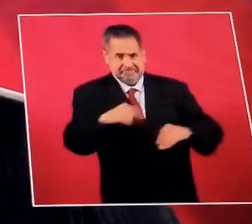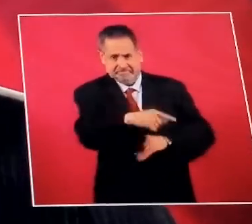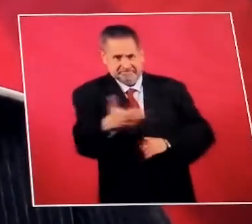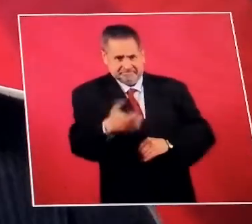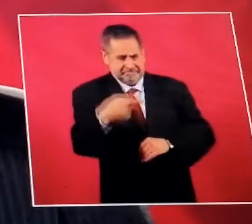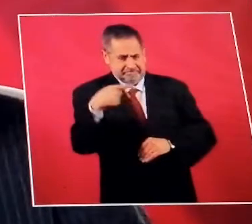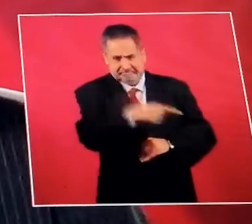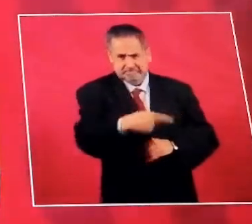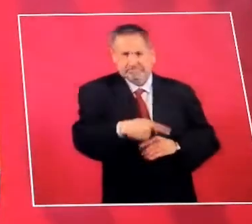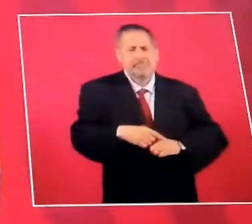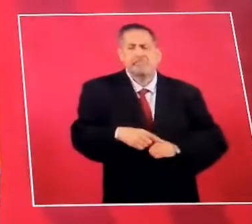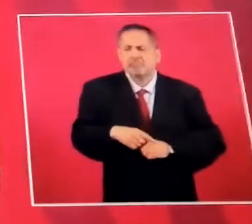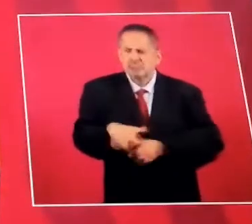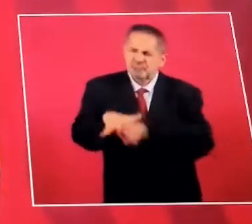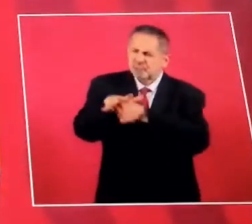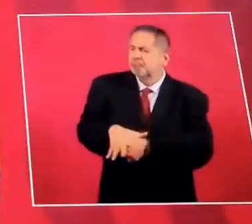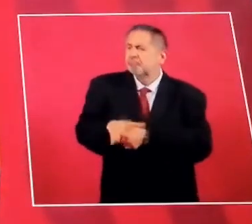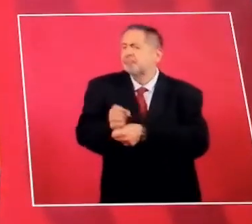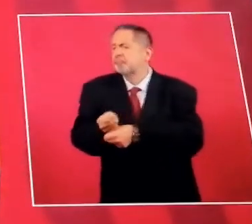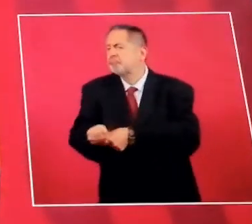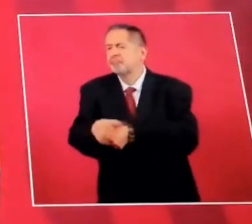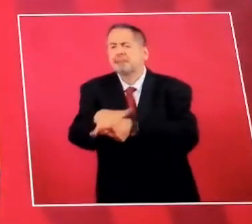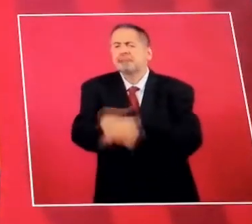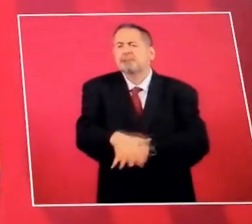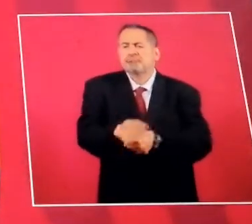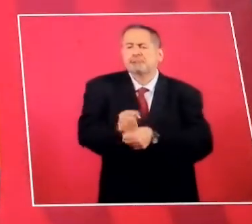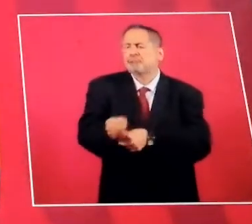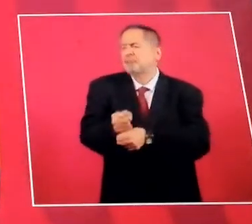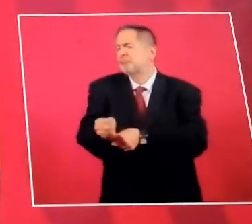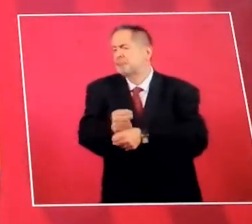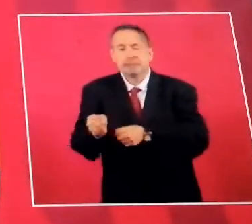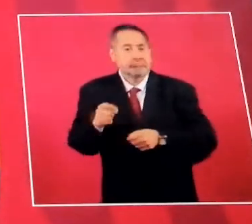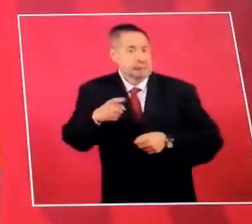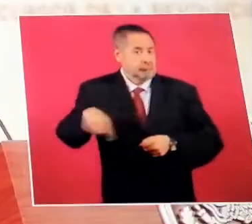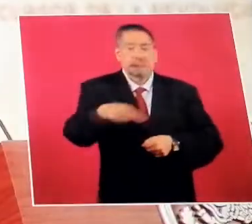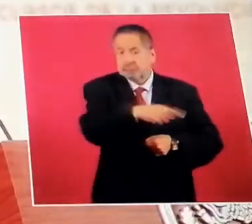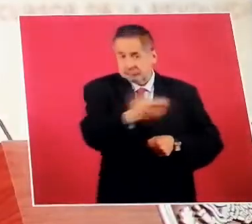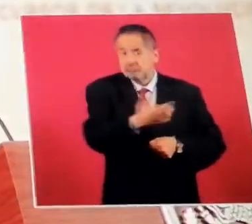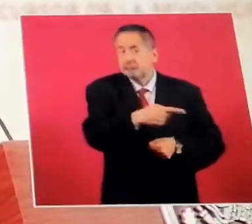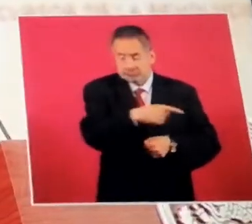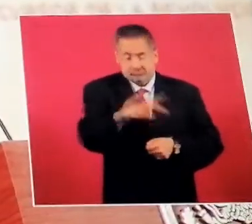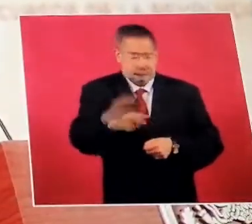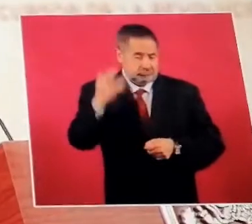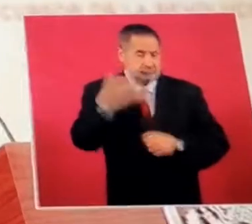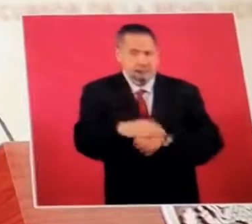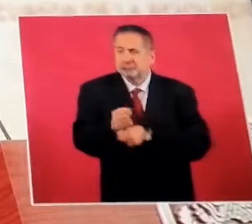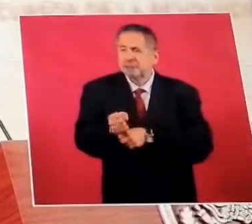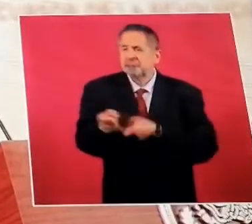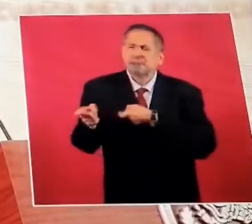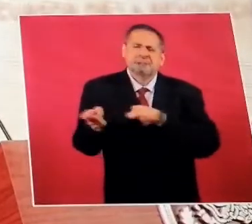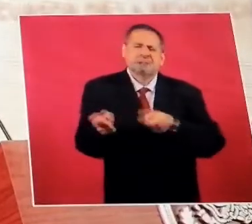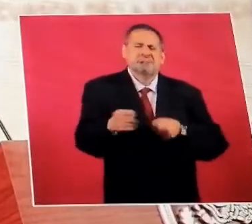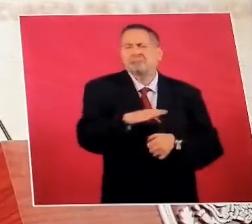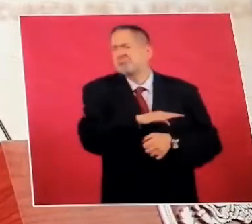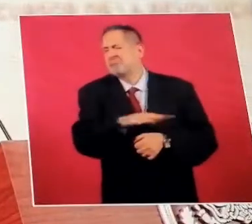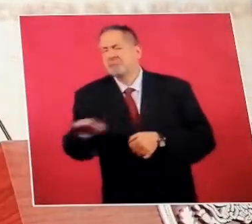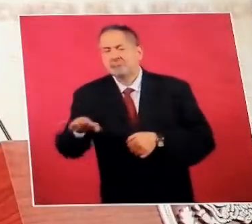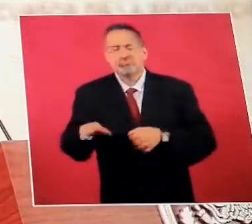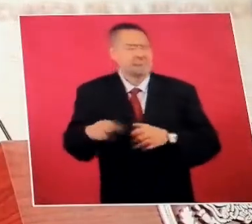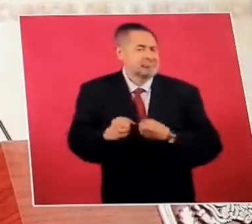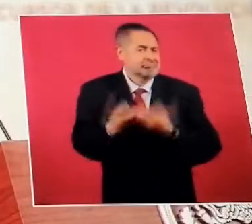de represiones, de torturas, de masacres,